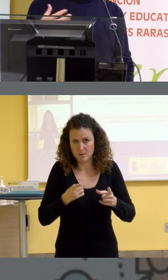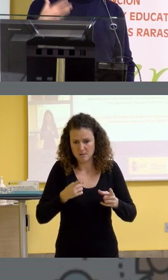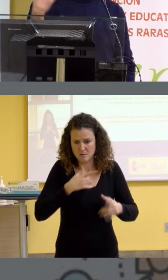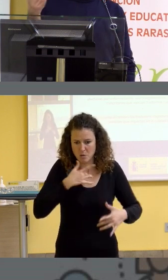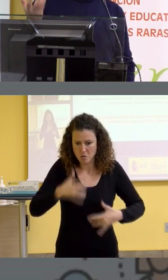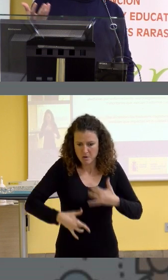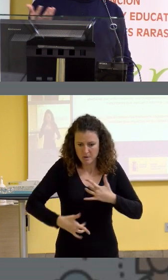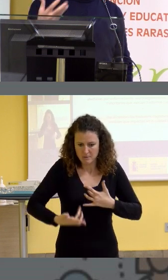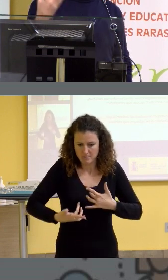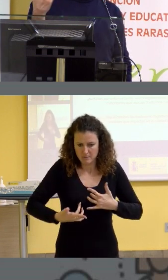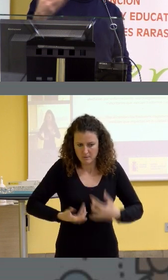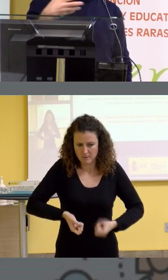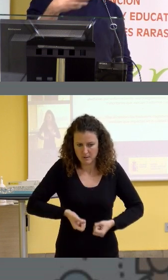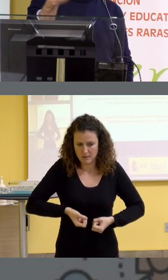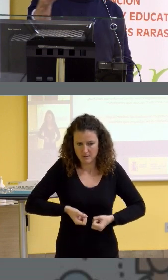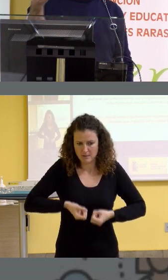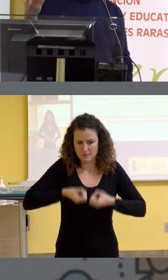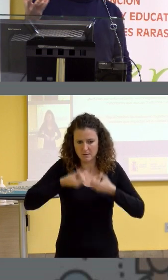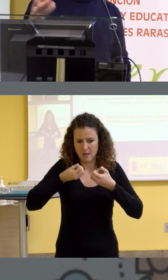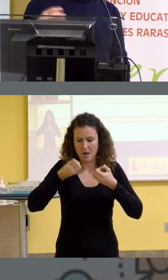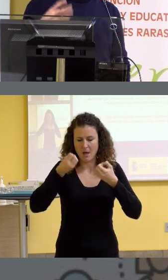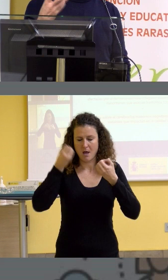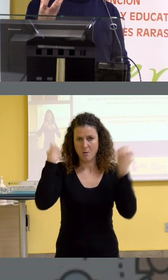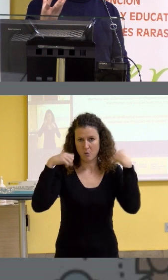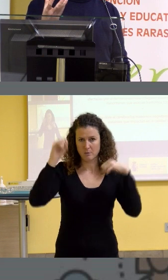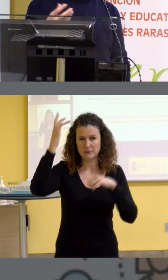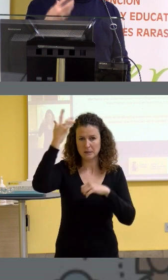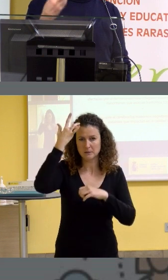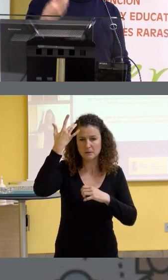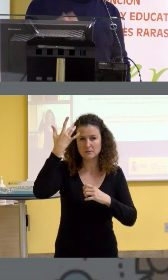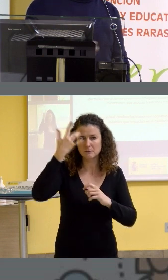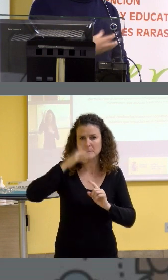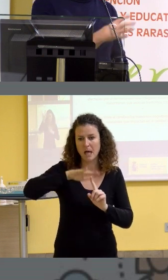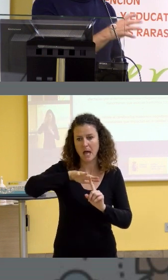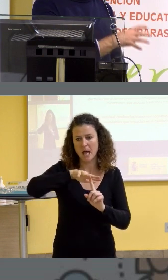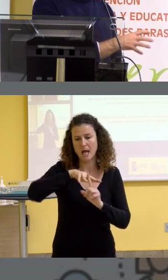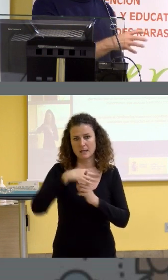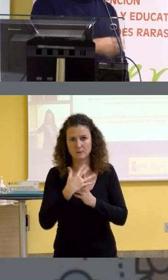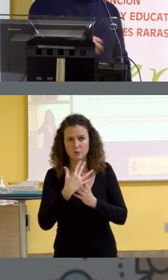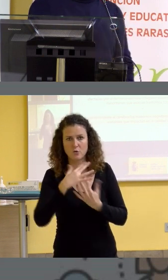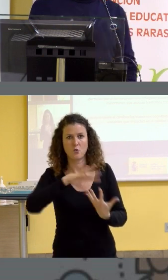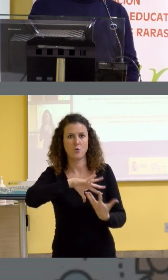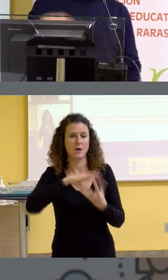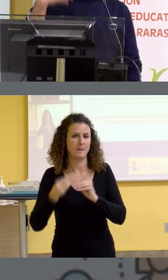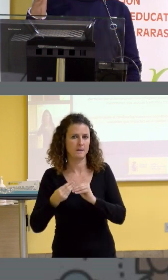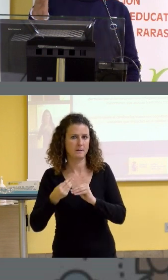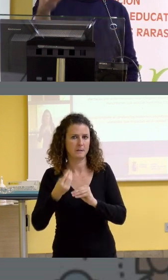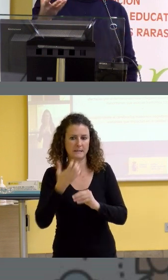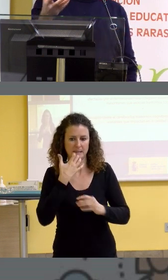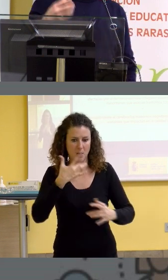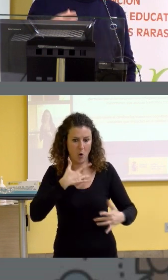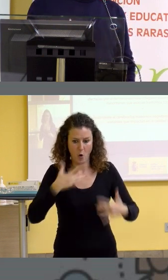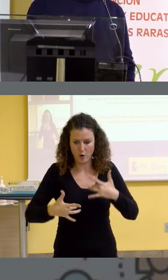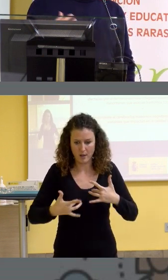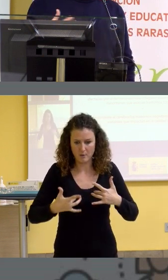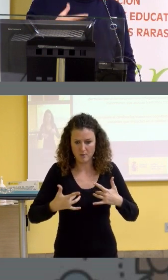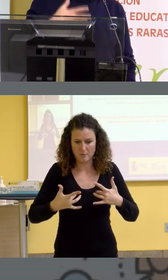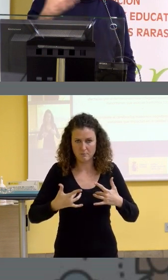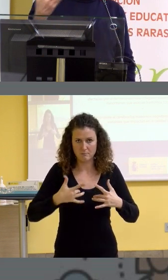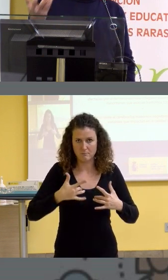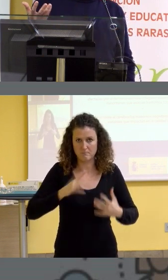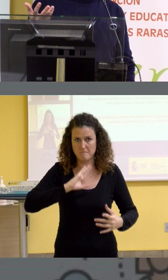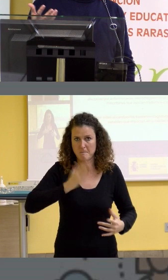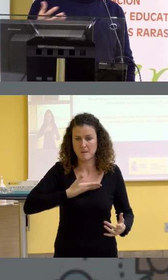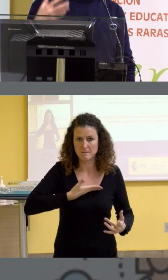nuestra cognición y conducta y cómo nos adaptamos al entorno. En tanto que se estropea el órgano, yo manifiesto un síntoma,